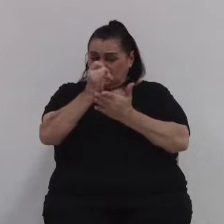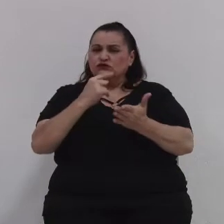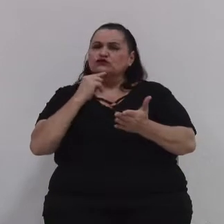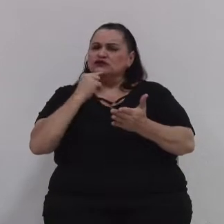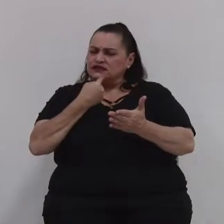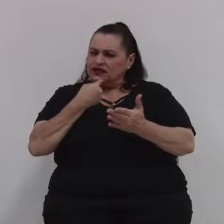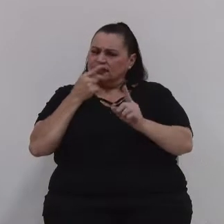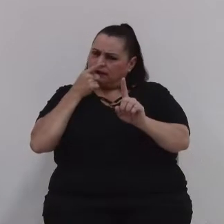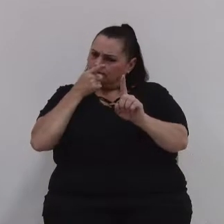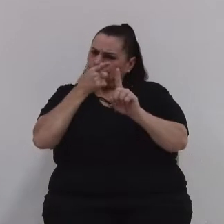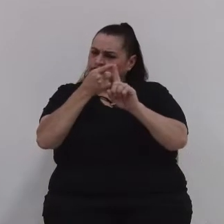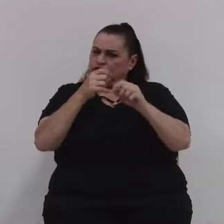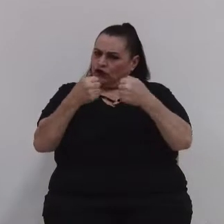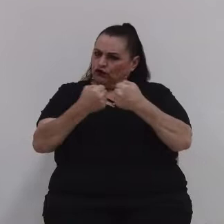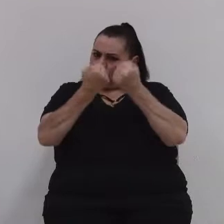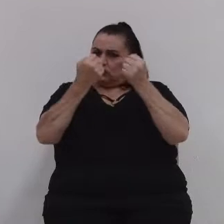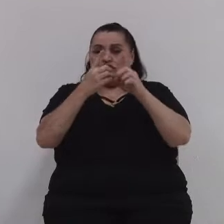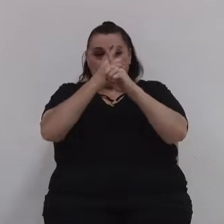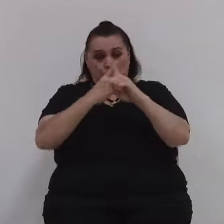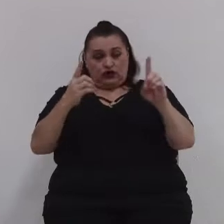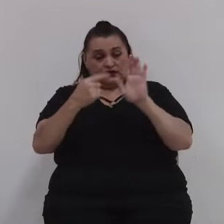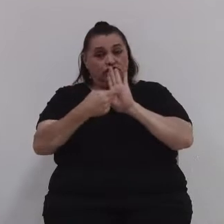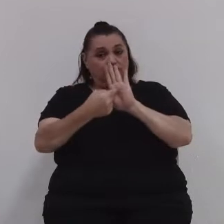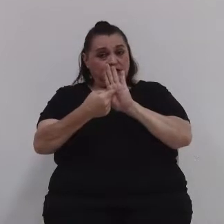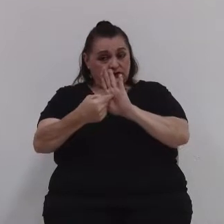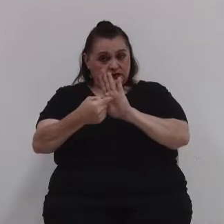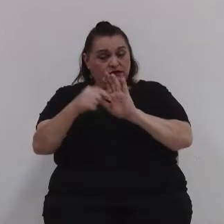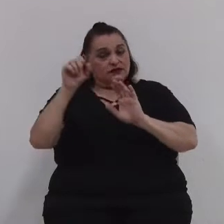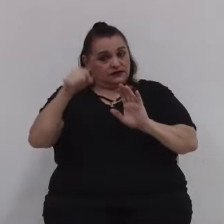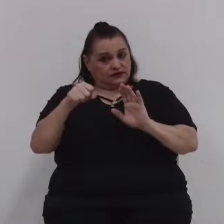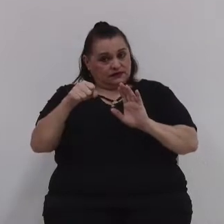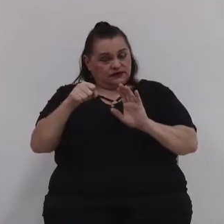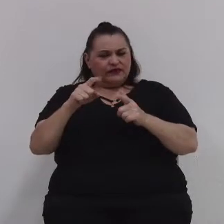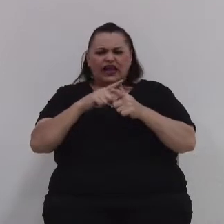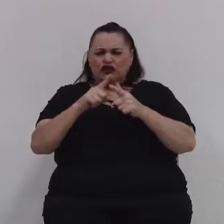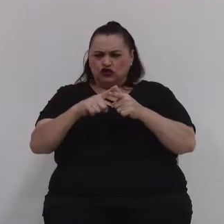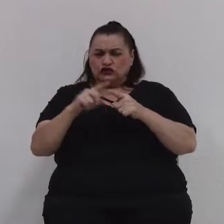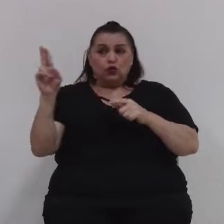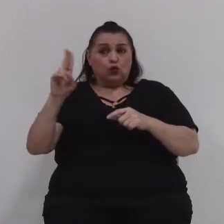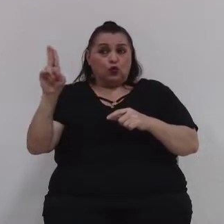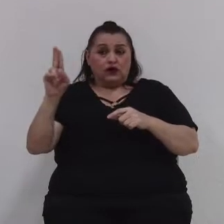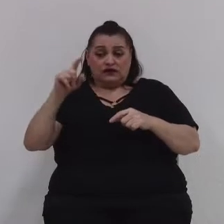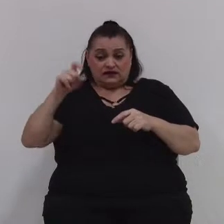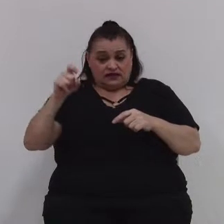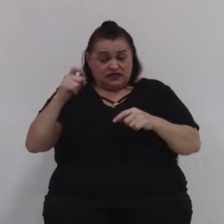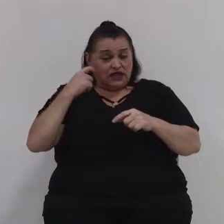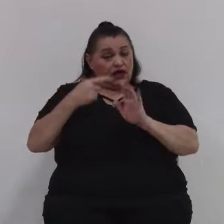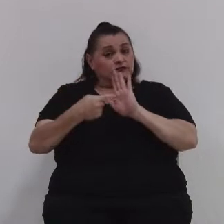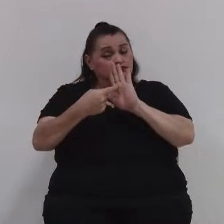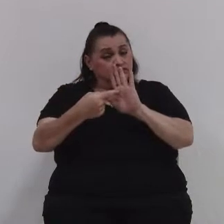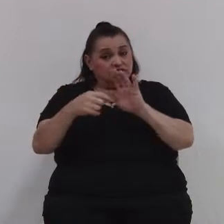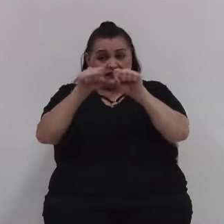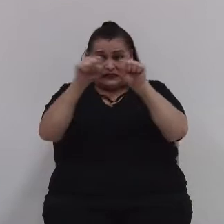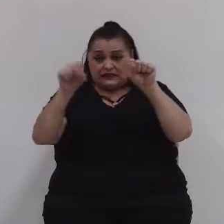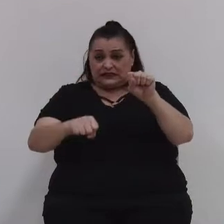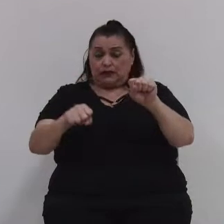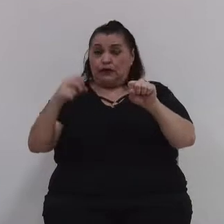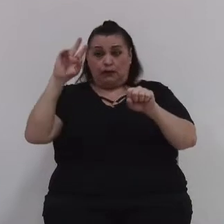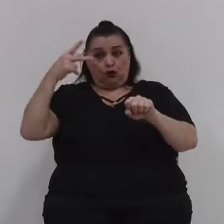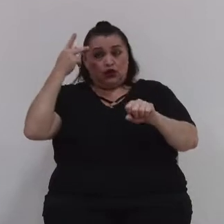dedicada los desafíos de la democracia representativa. De cara a la urgente necesidad de repensar el sistema político y de convivencia